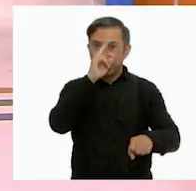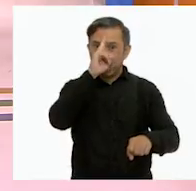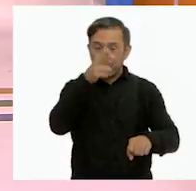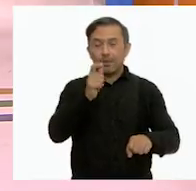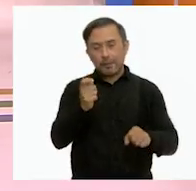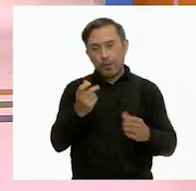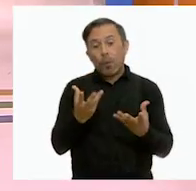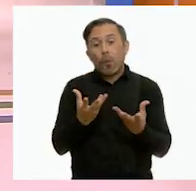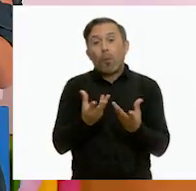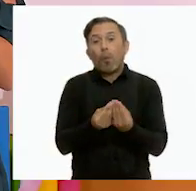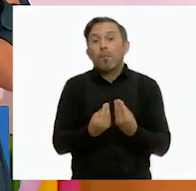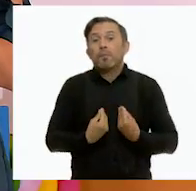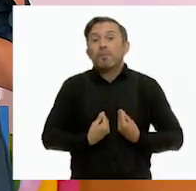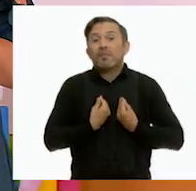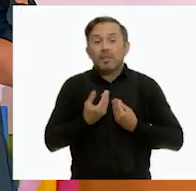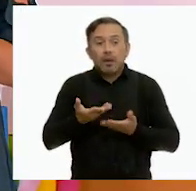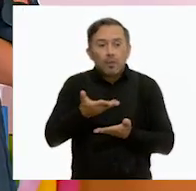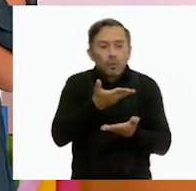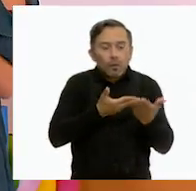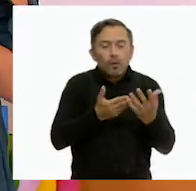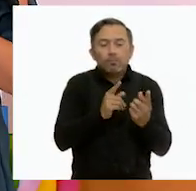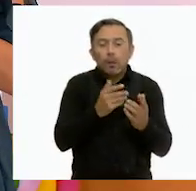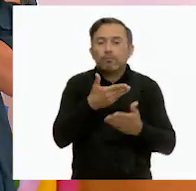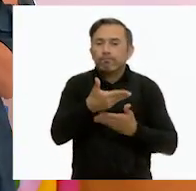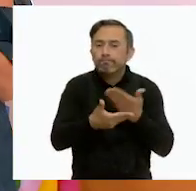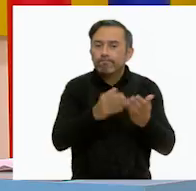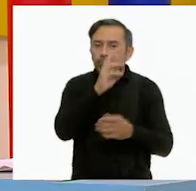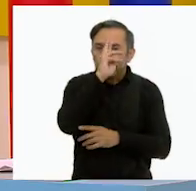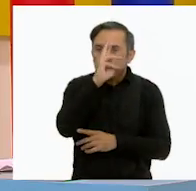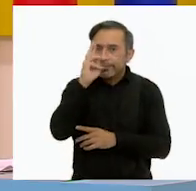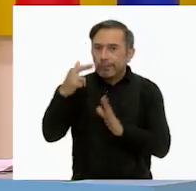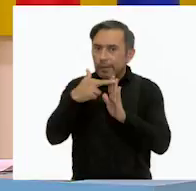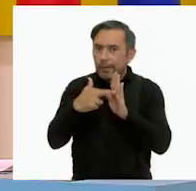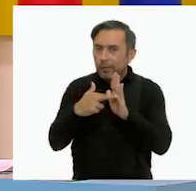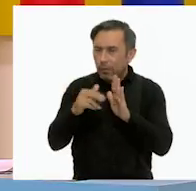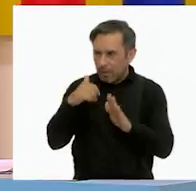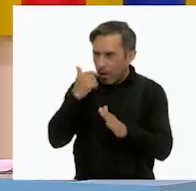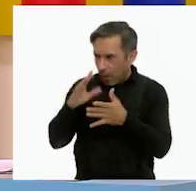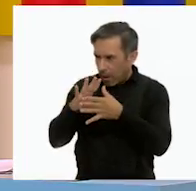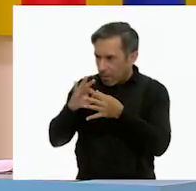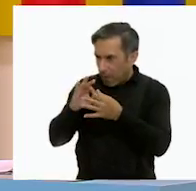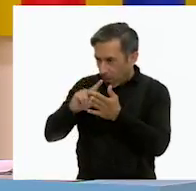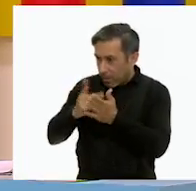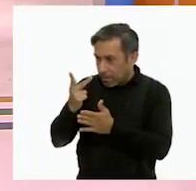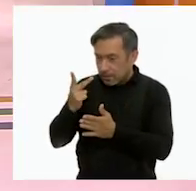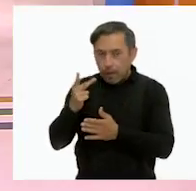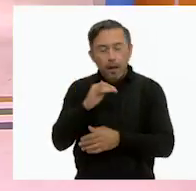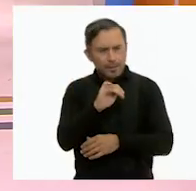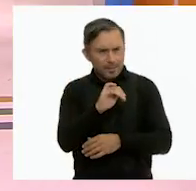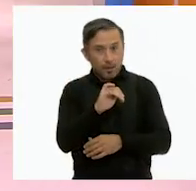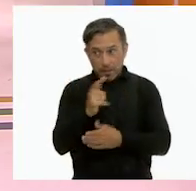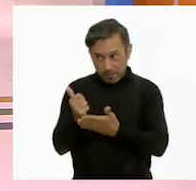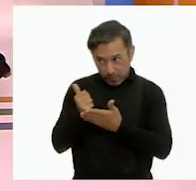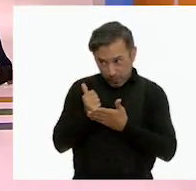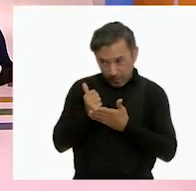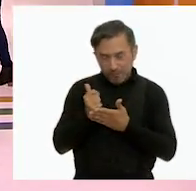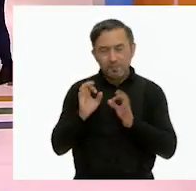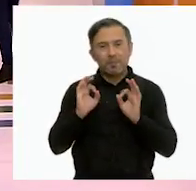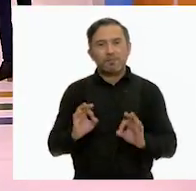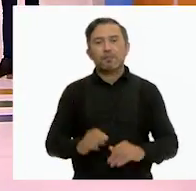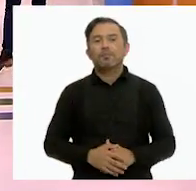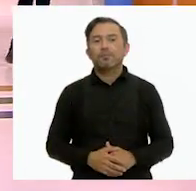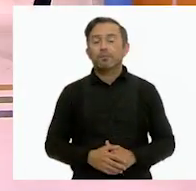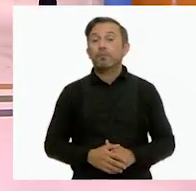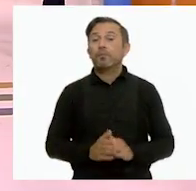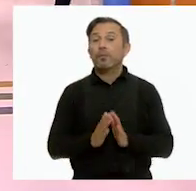si recordamos algunas de ellas? Va. ¿Me ayudas? Claro. Perfecto. Te voy a pedir que me